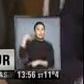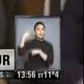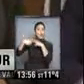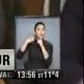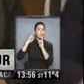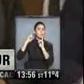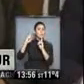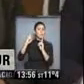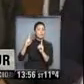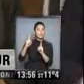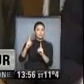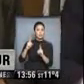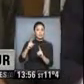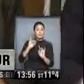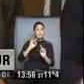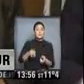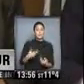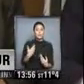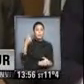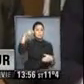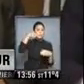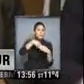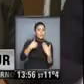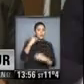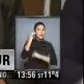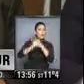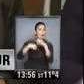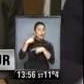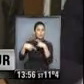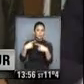sociales y, si es posible, profundizarlas y avanzar.